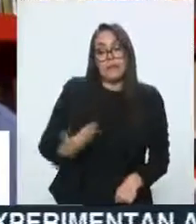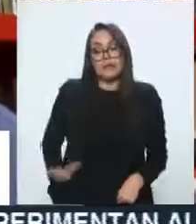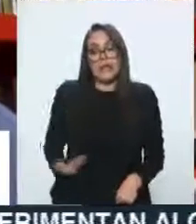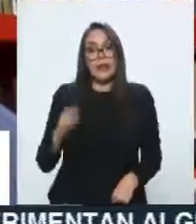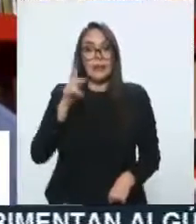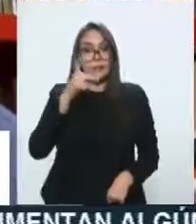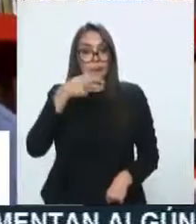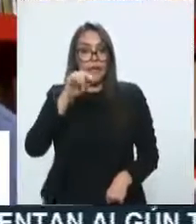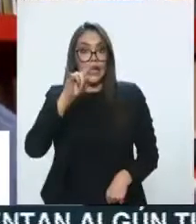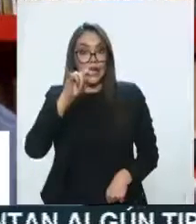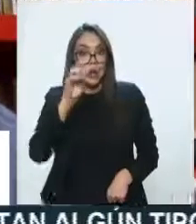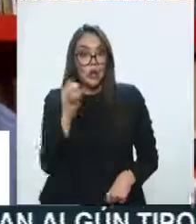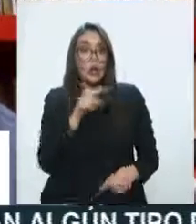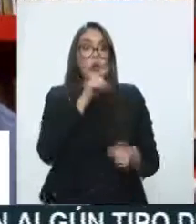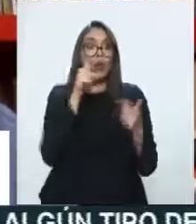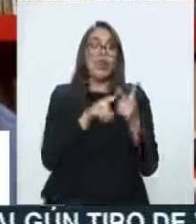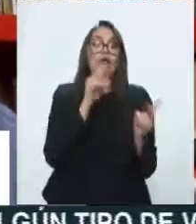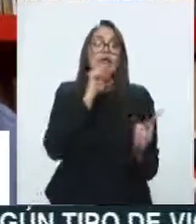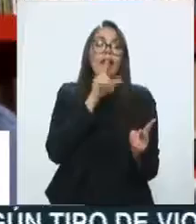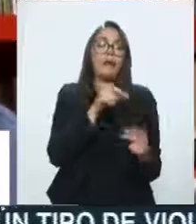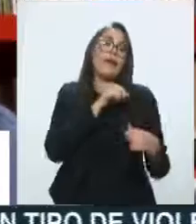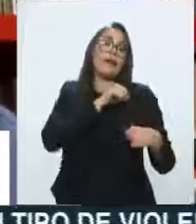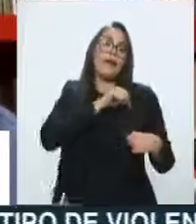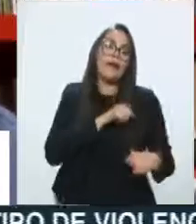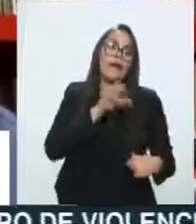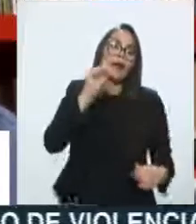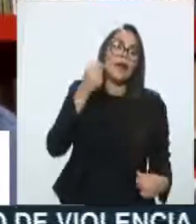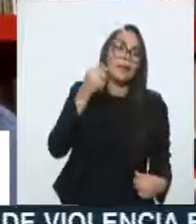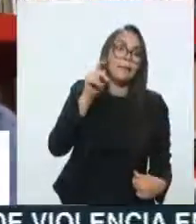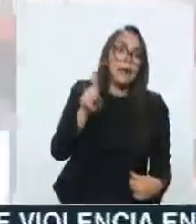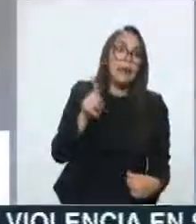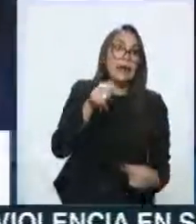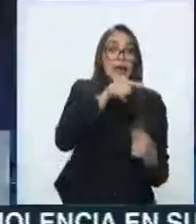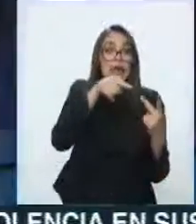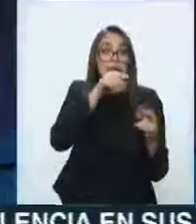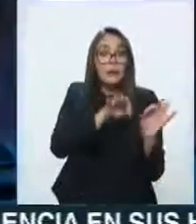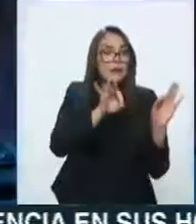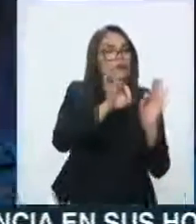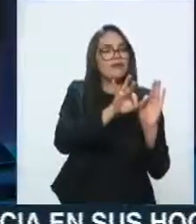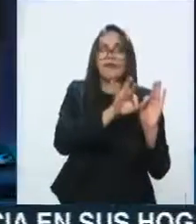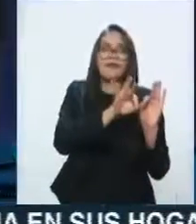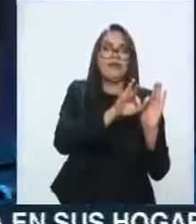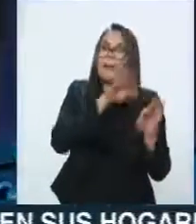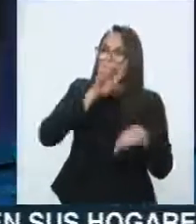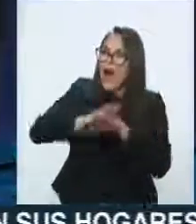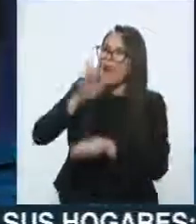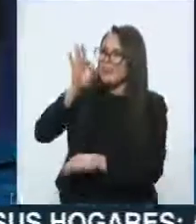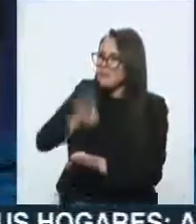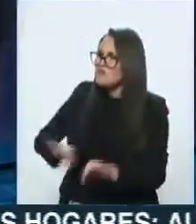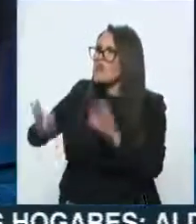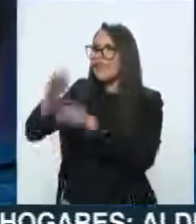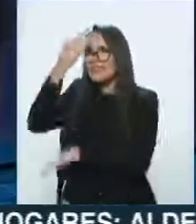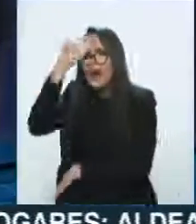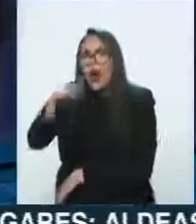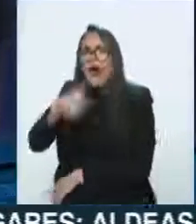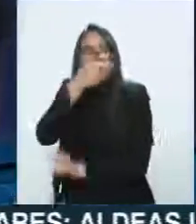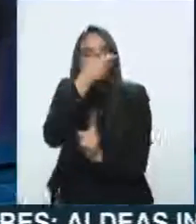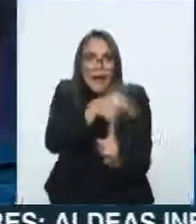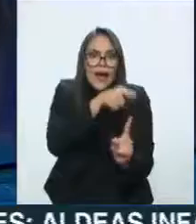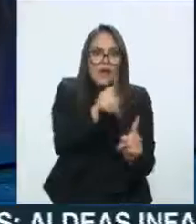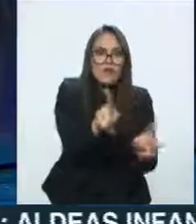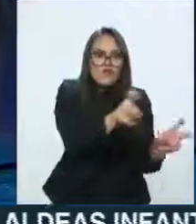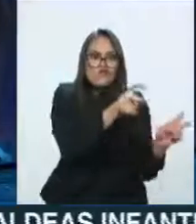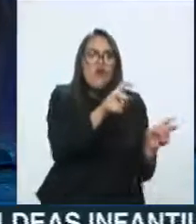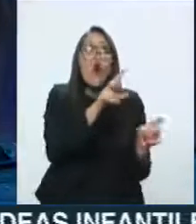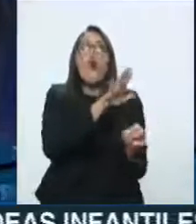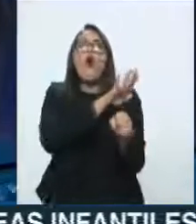fue este descongelamiento de las cuentas, ¿no? Exacto, ¿a dónde fue el dinero y qué se dio a cambio por liberar las cuentas?